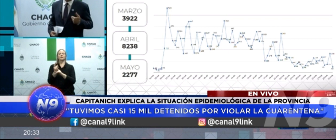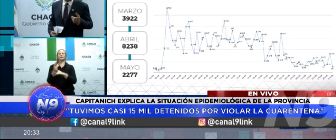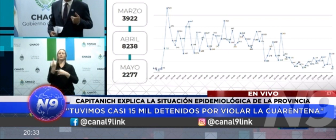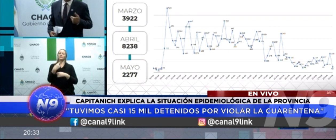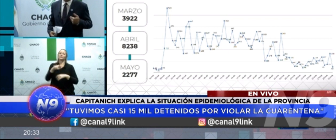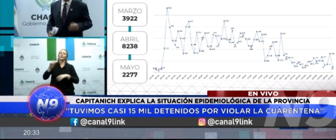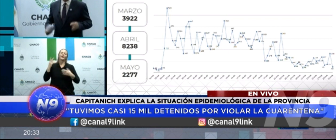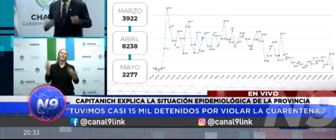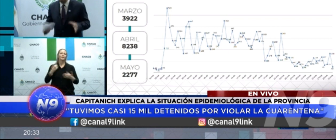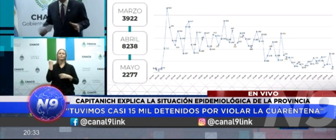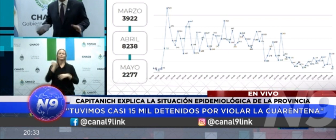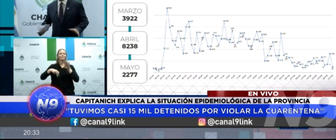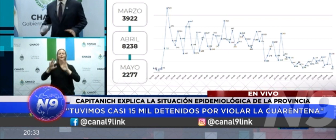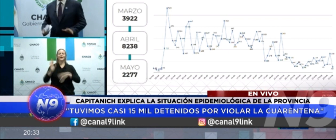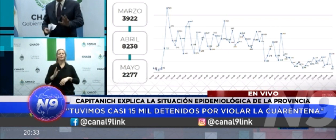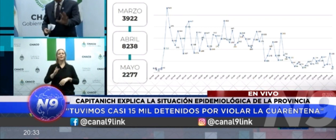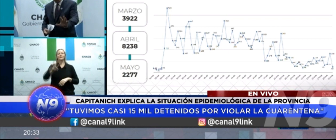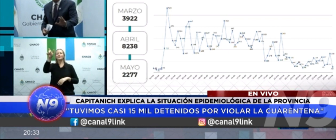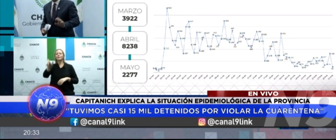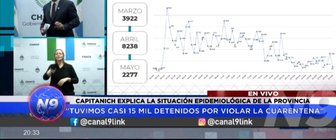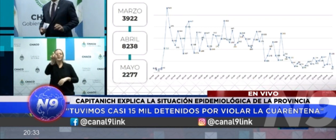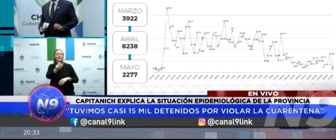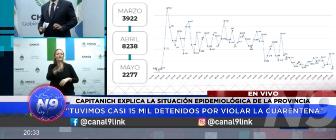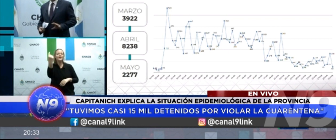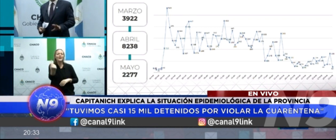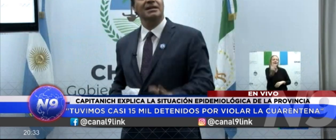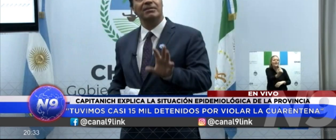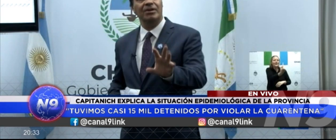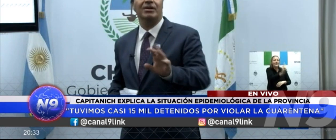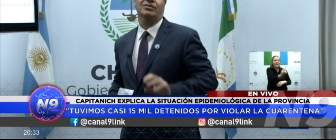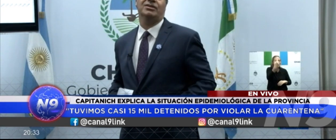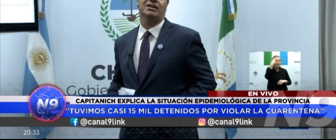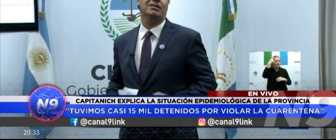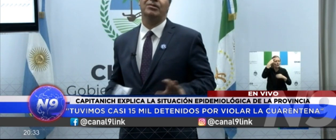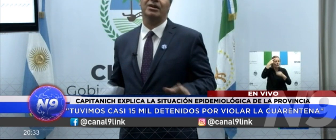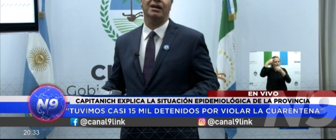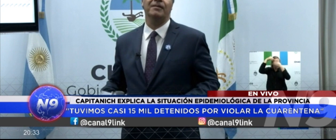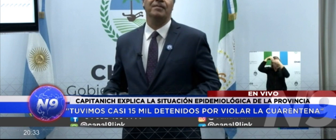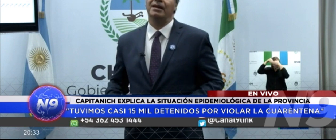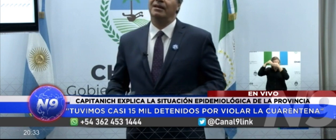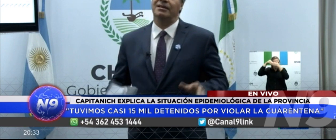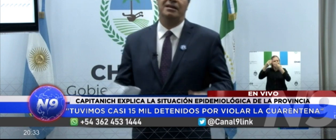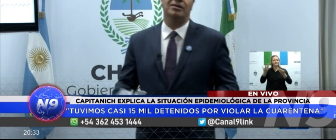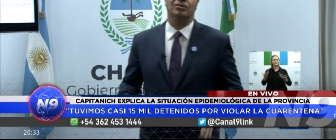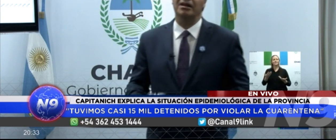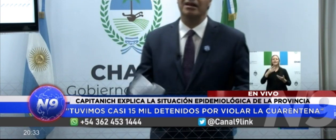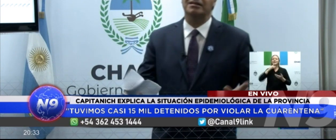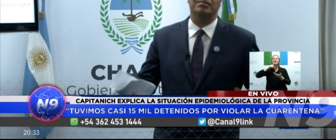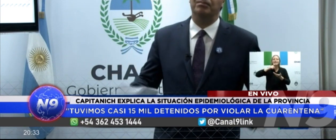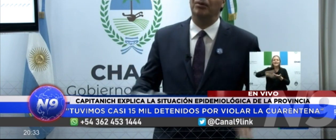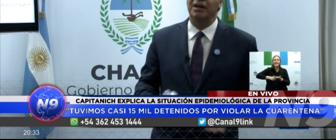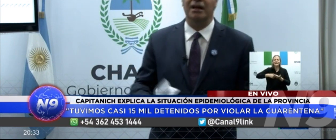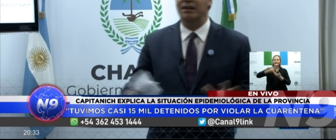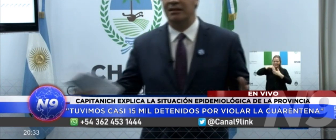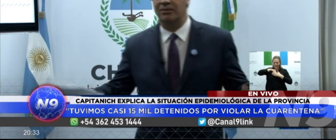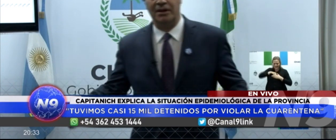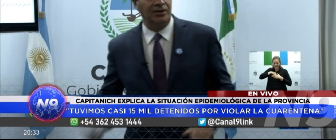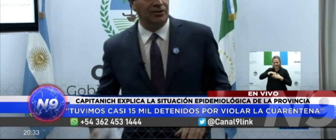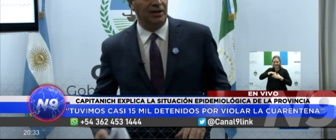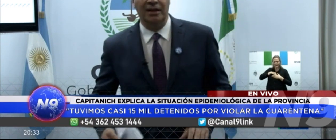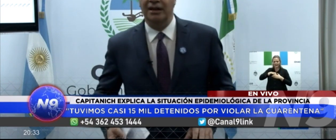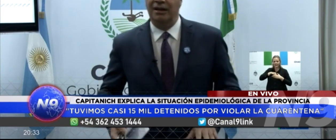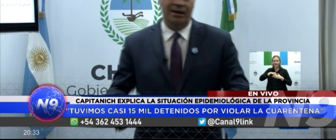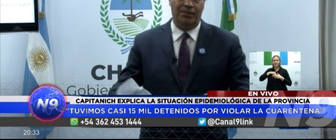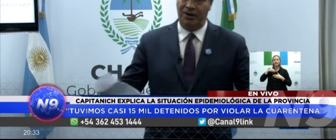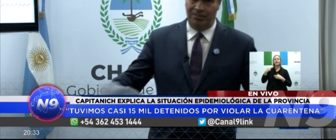conciencia. Este llamado que hago ahora es el llamado a la conciencia. Porque si ustedes podrían decir